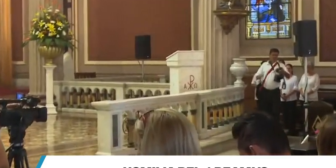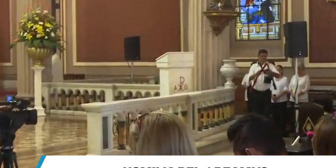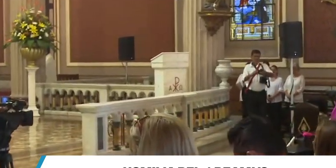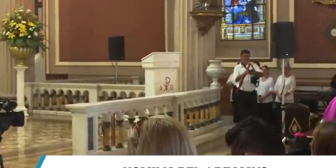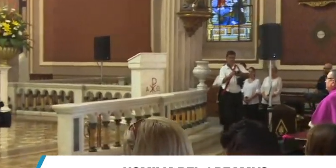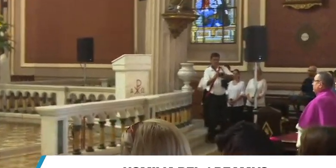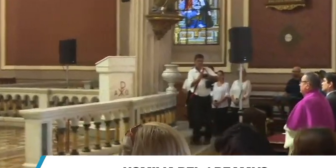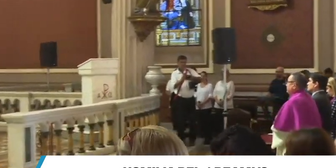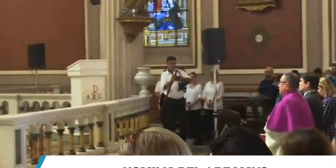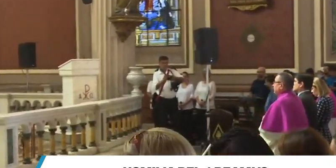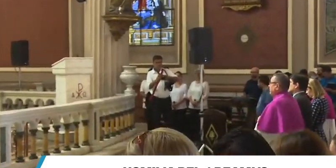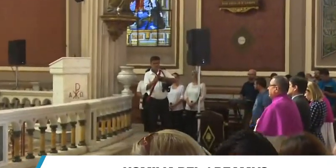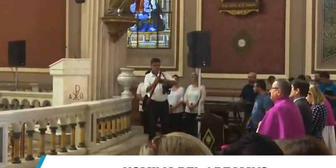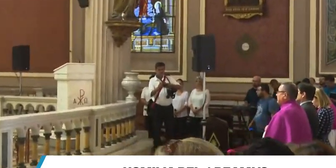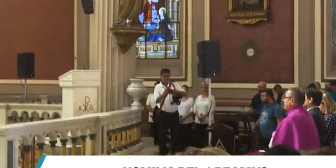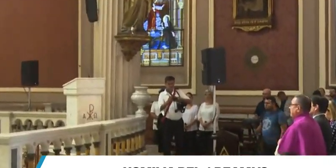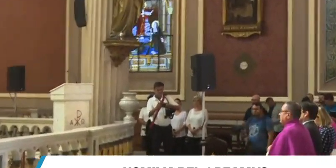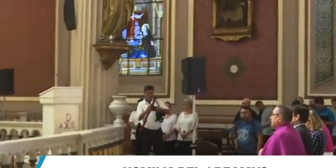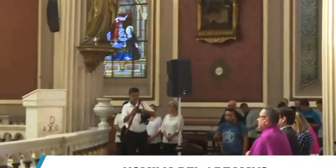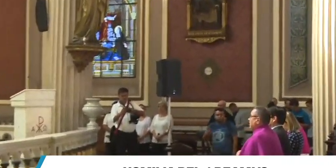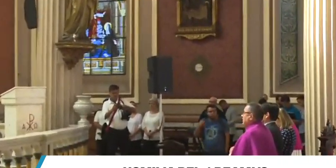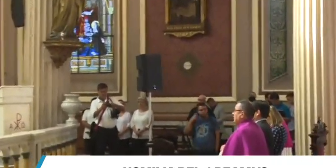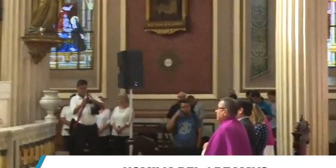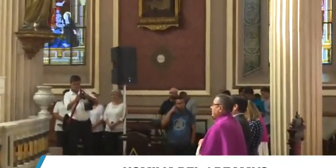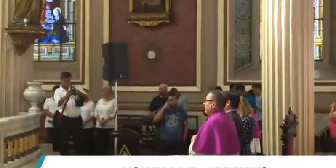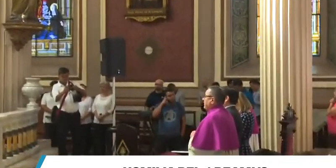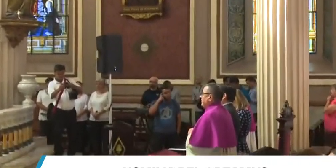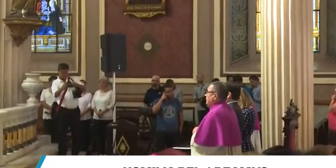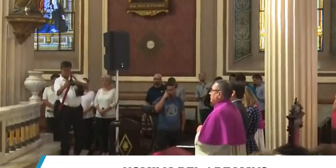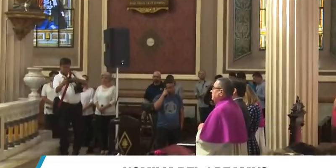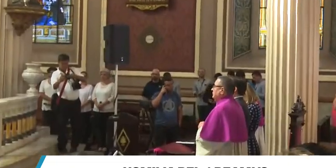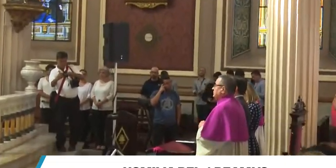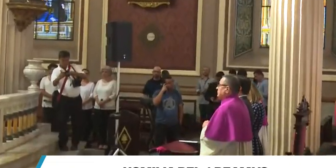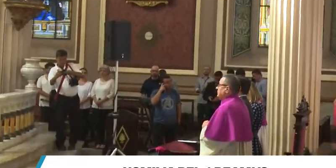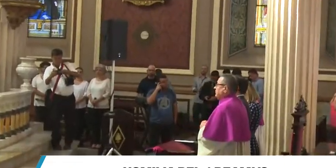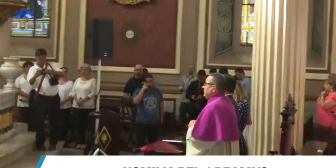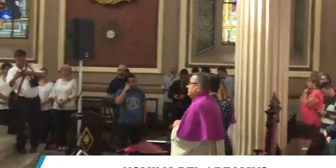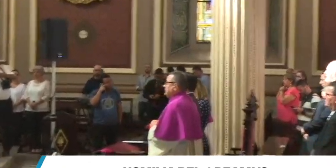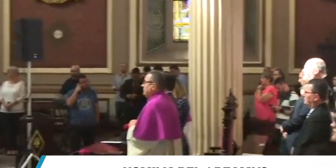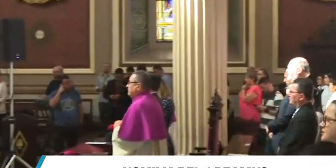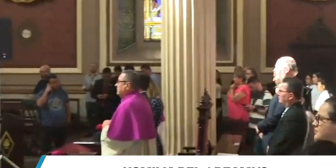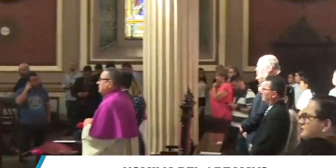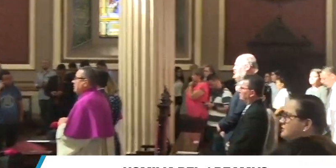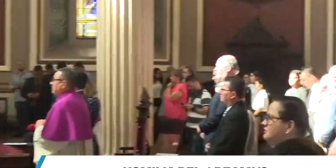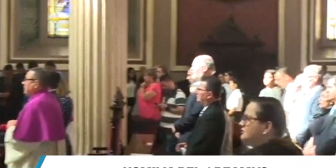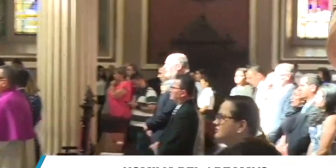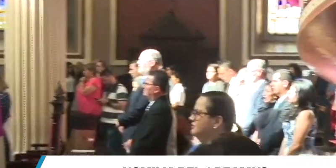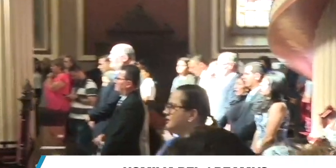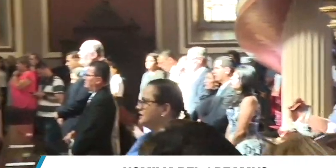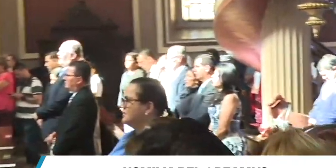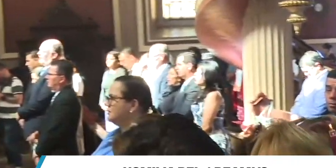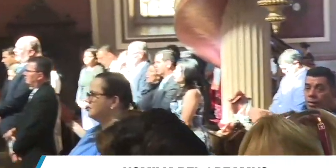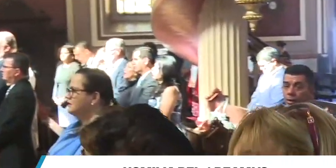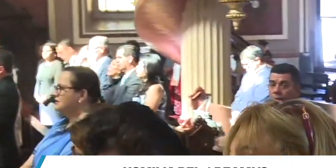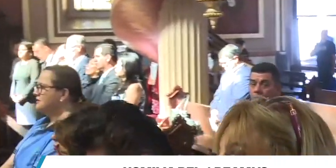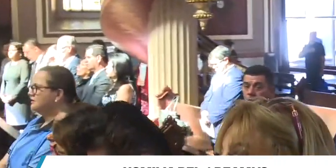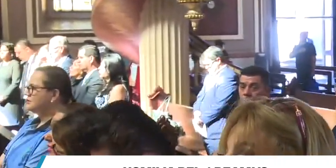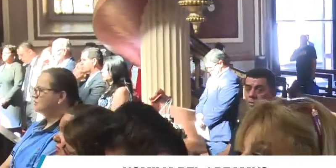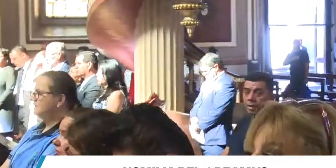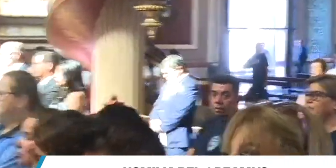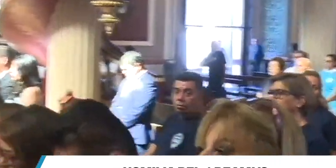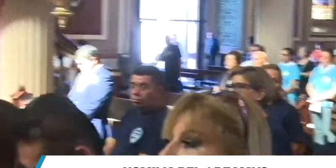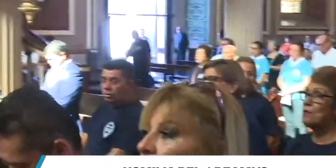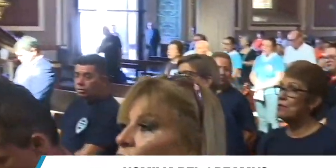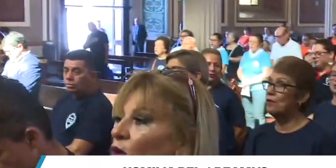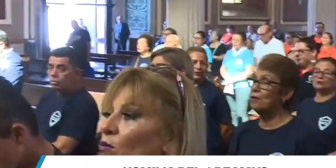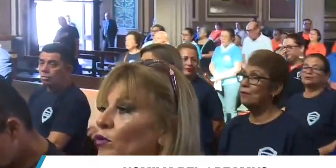Todopoderoso y ante ustedes, hermanos, que he pecado mucho de pensamiento, palabra,